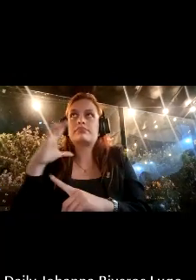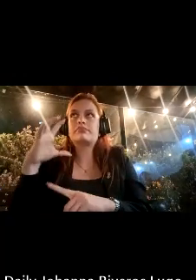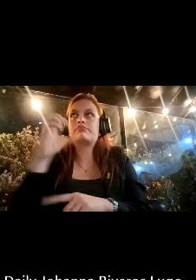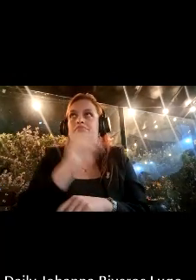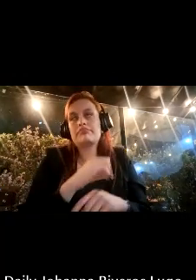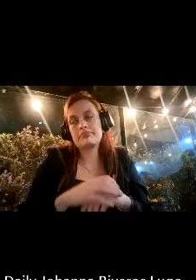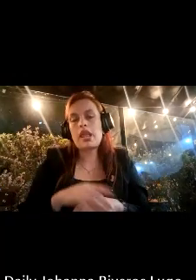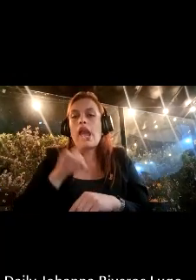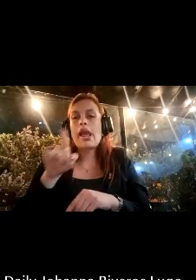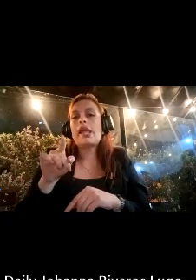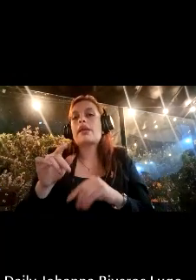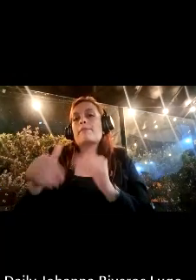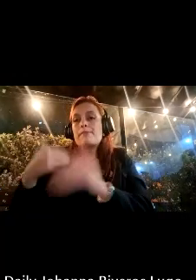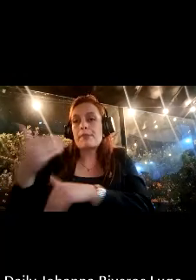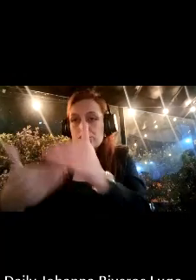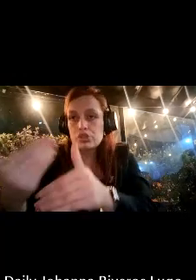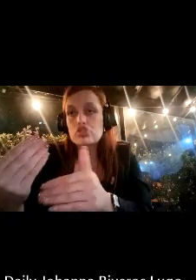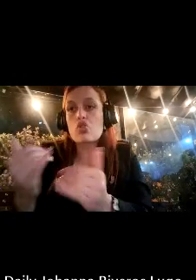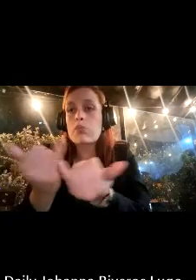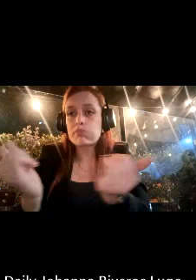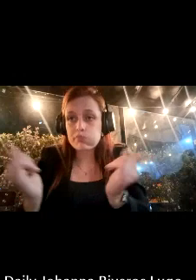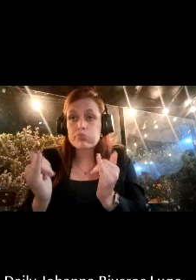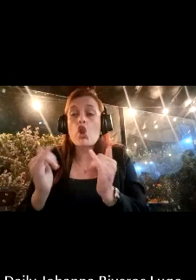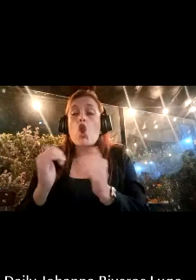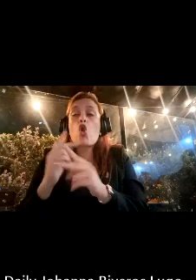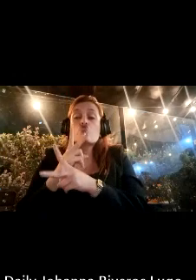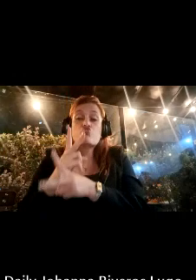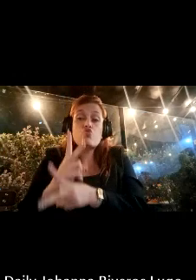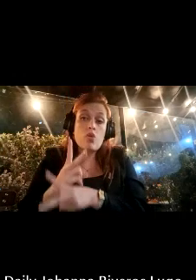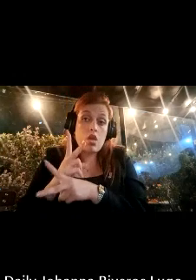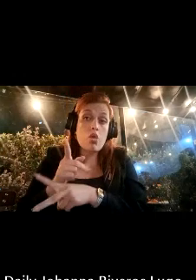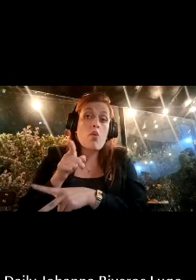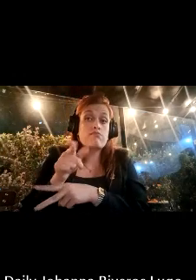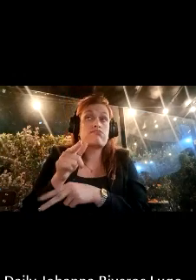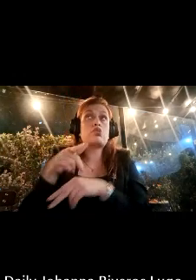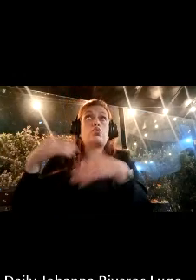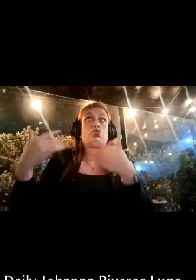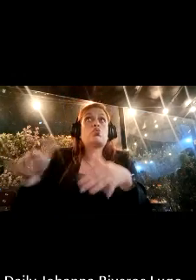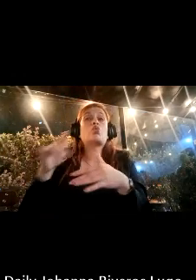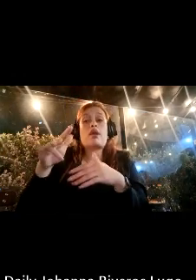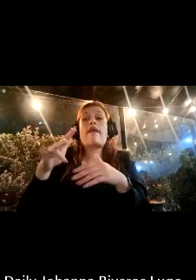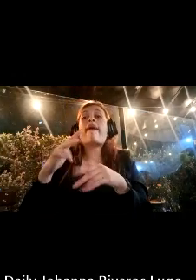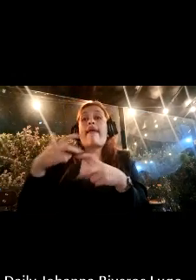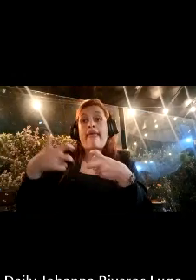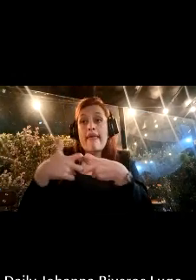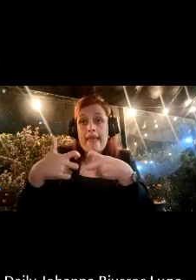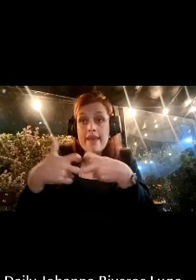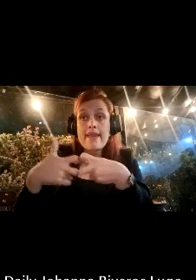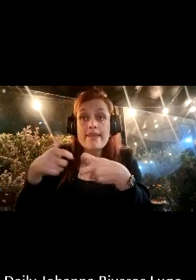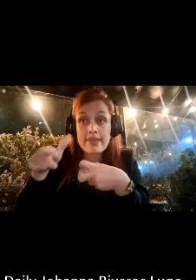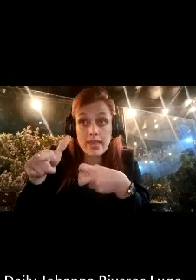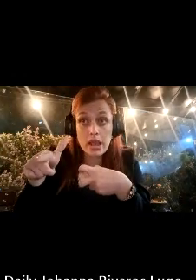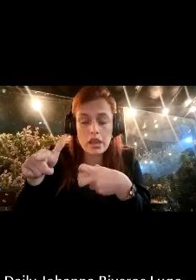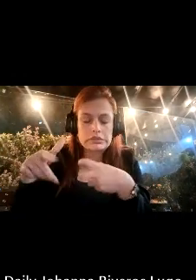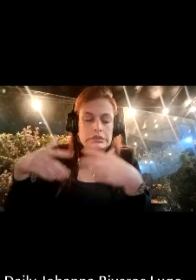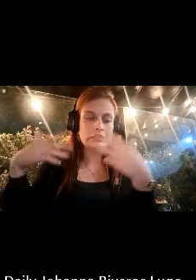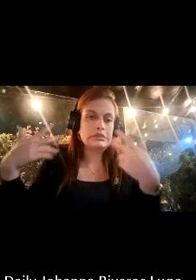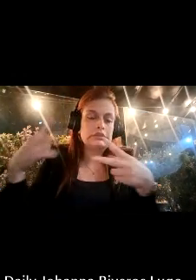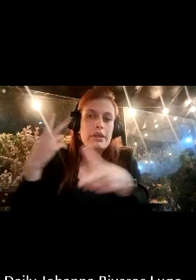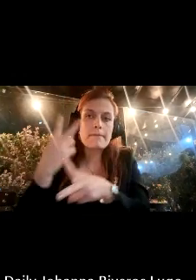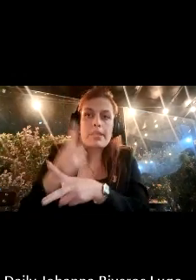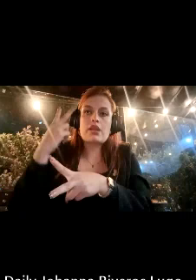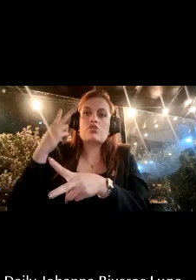tener mucho cuidado porque puede ser muy peligrosa como sucedió